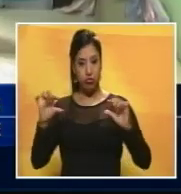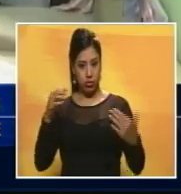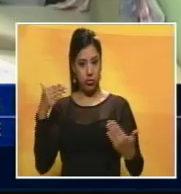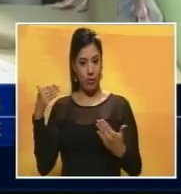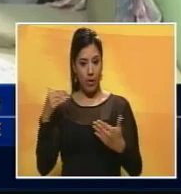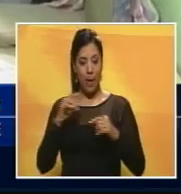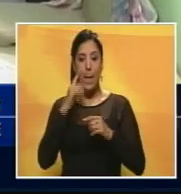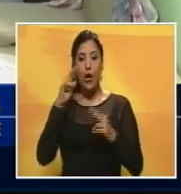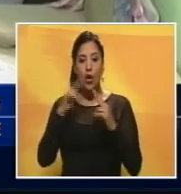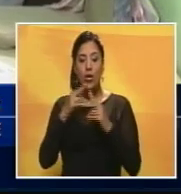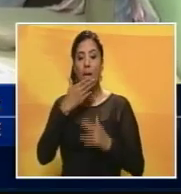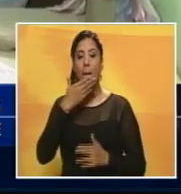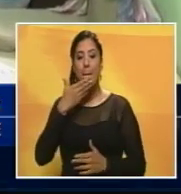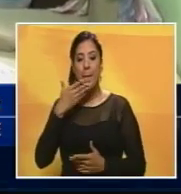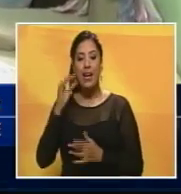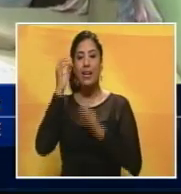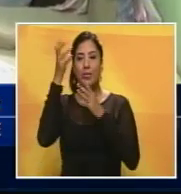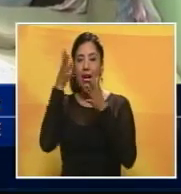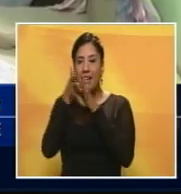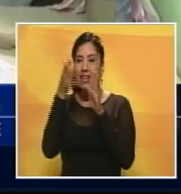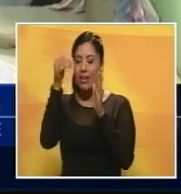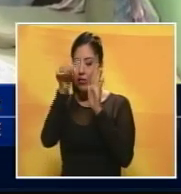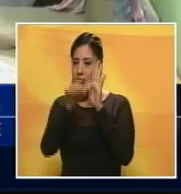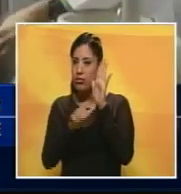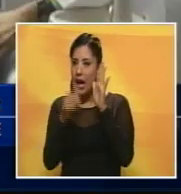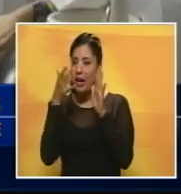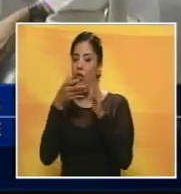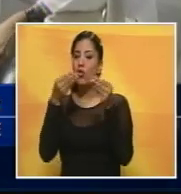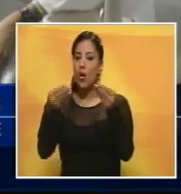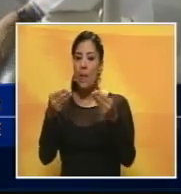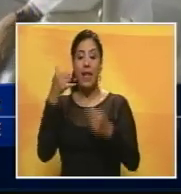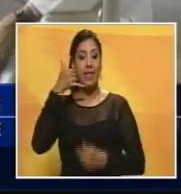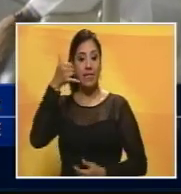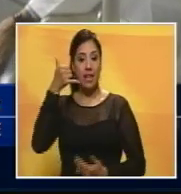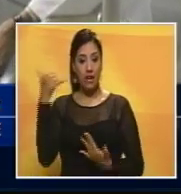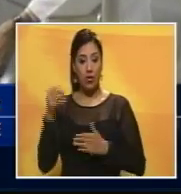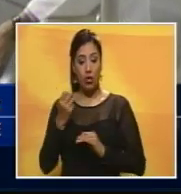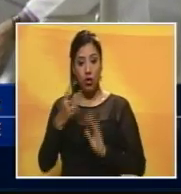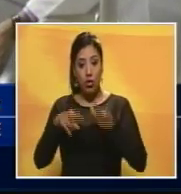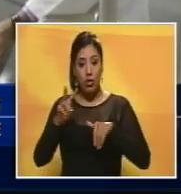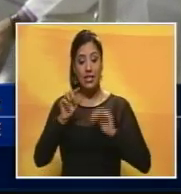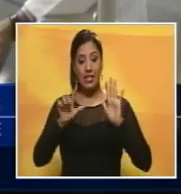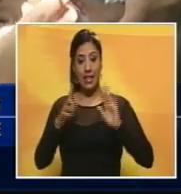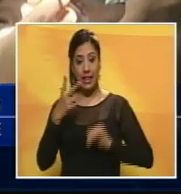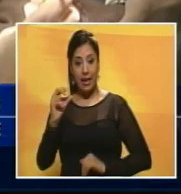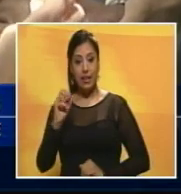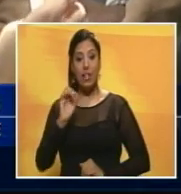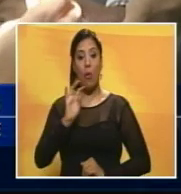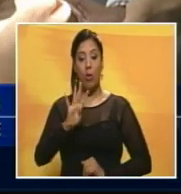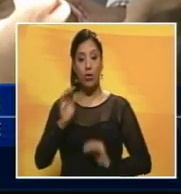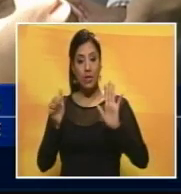Fundación para conocer las indicaciones necesarias a través de los teléfonos